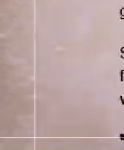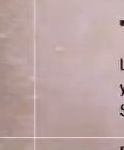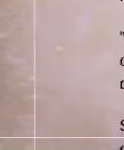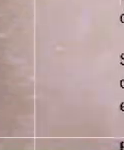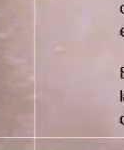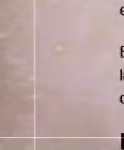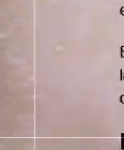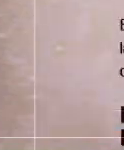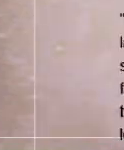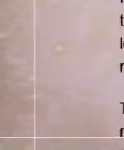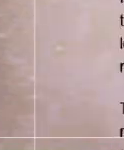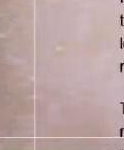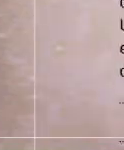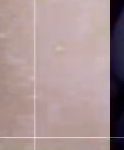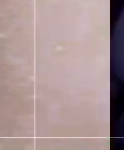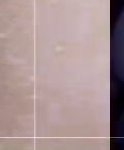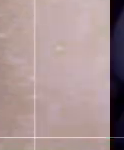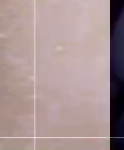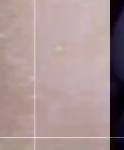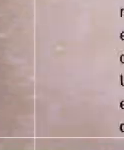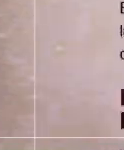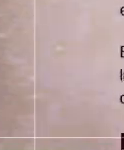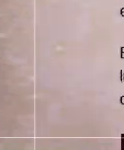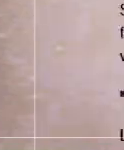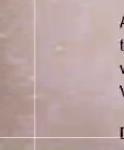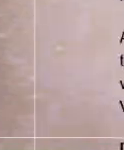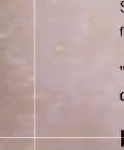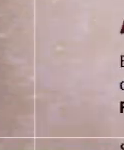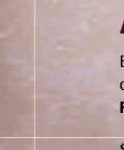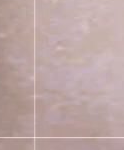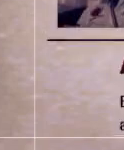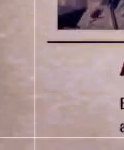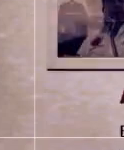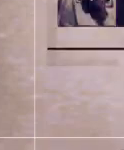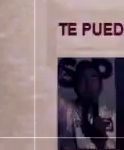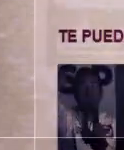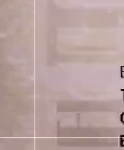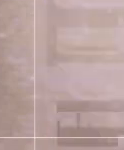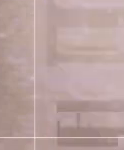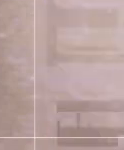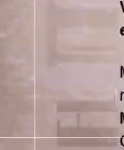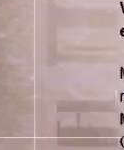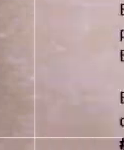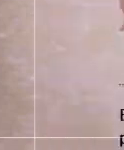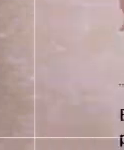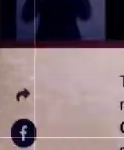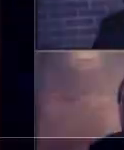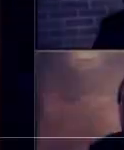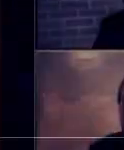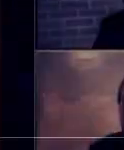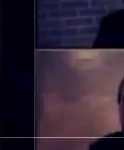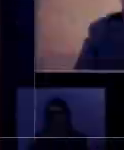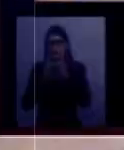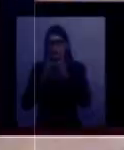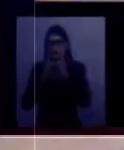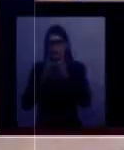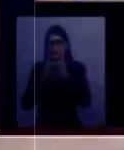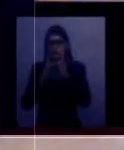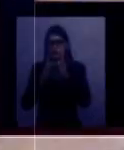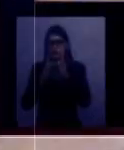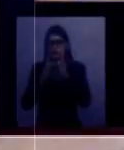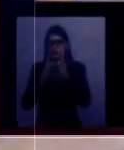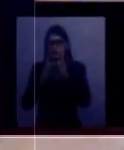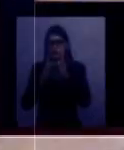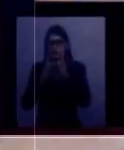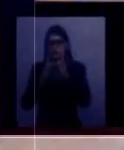eso es lo único malo pero por lo pronto pues van a tener que seguir refunfuñando este par de criminales porque